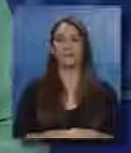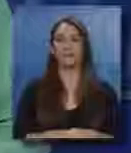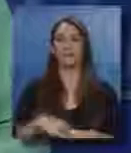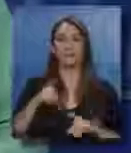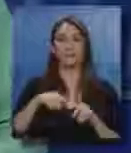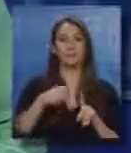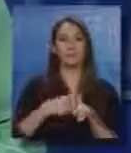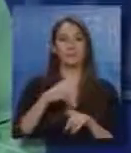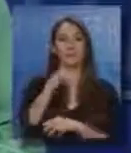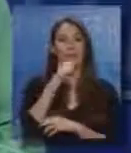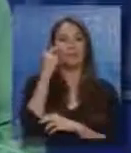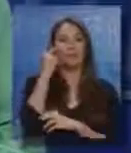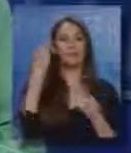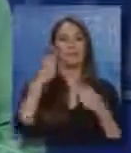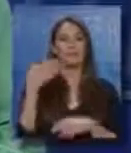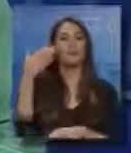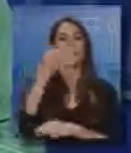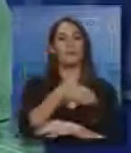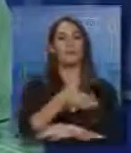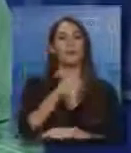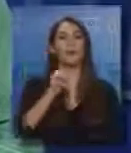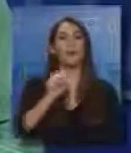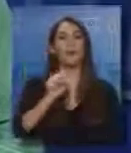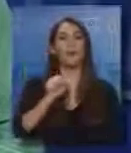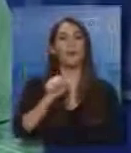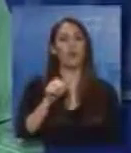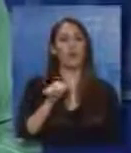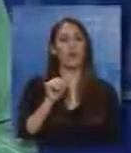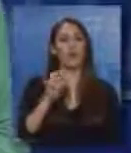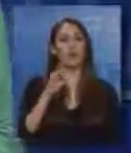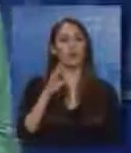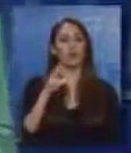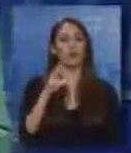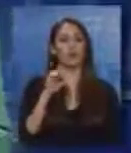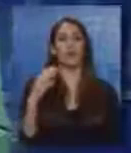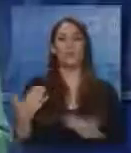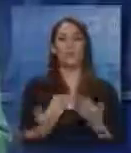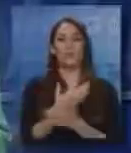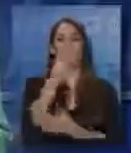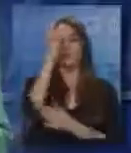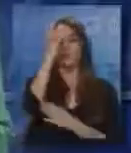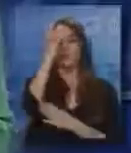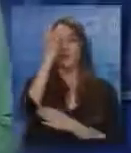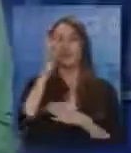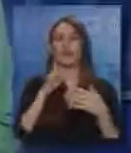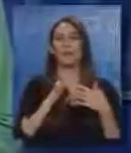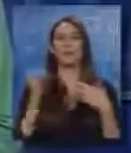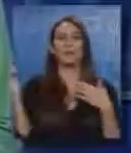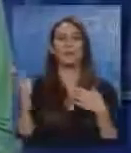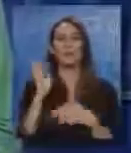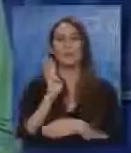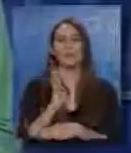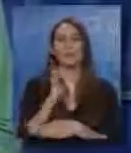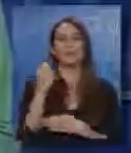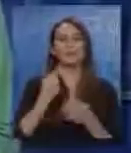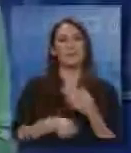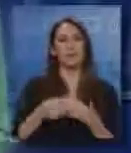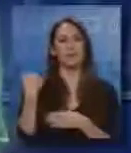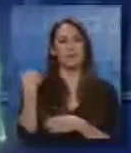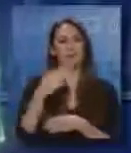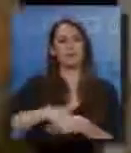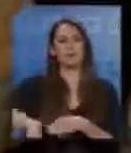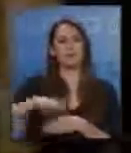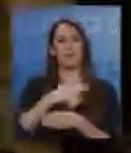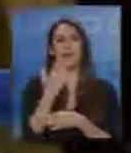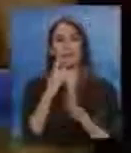Y además el jefe de Estado recorrió en la parroquia Molleturo una moderna unidad hospitalaria tipo B. La infraestructura está en el barrio 13 de